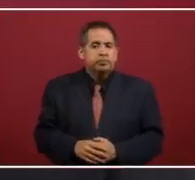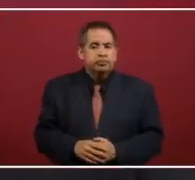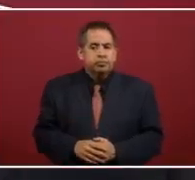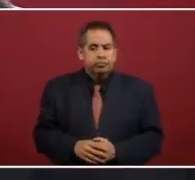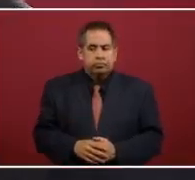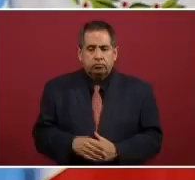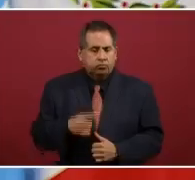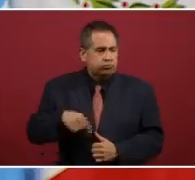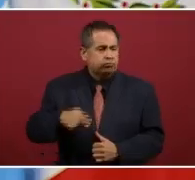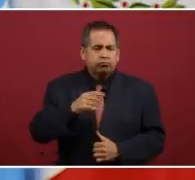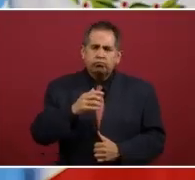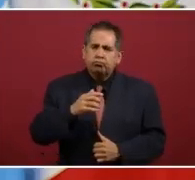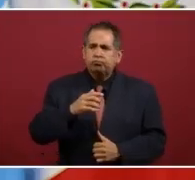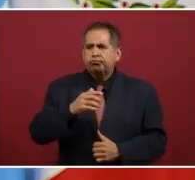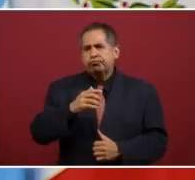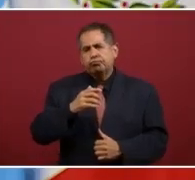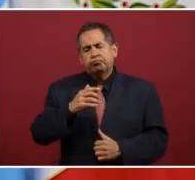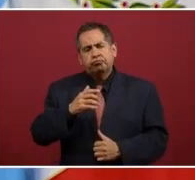se acostumbraron